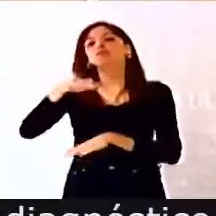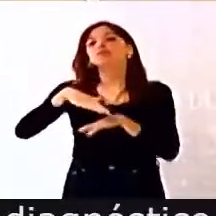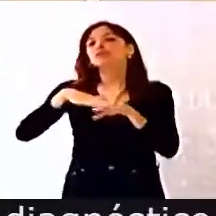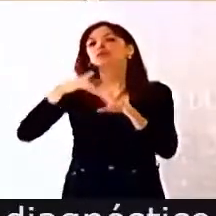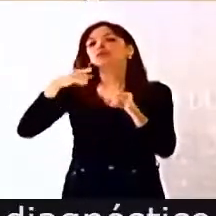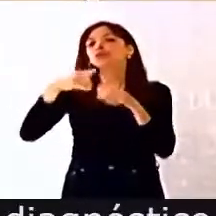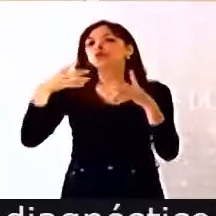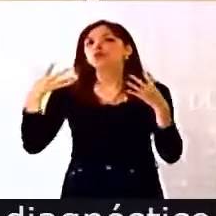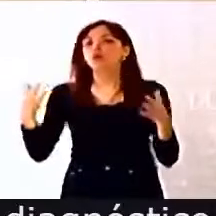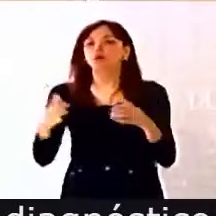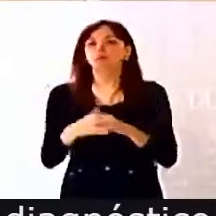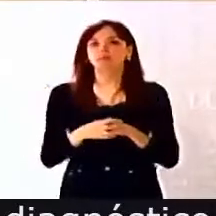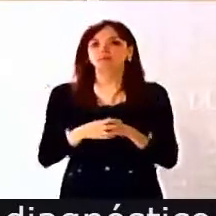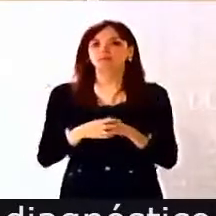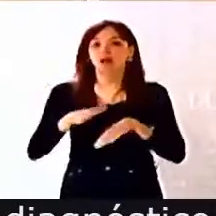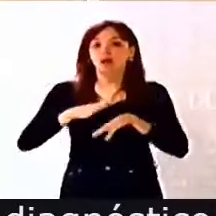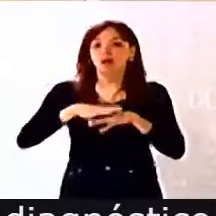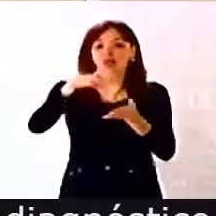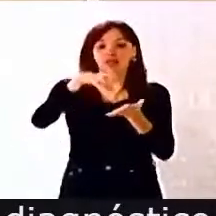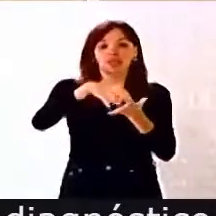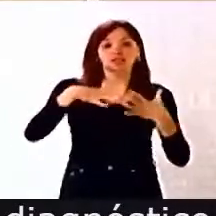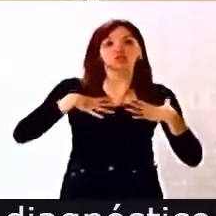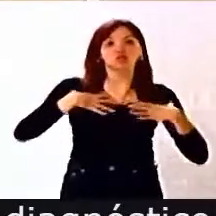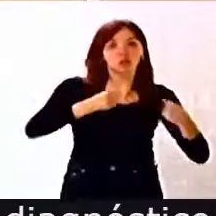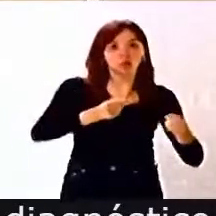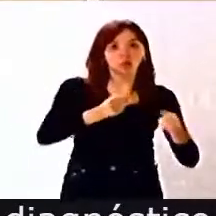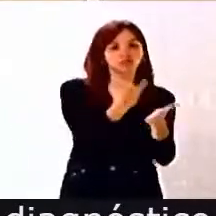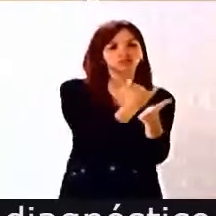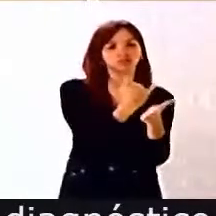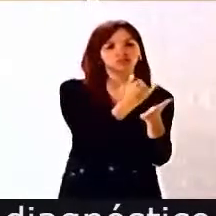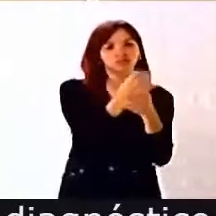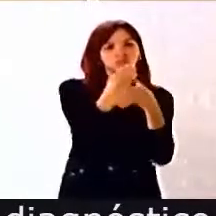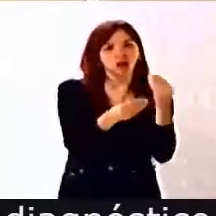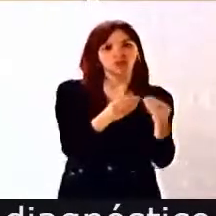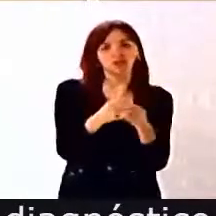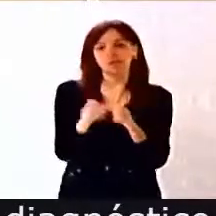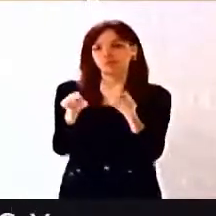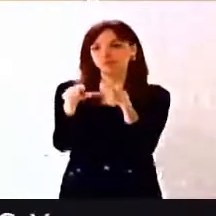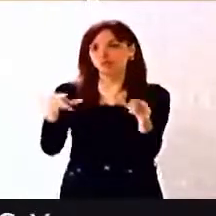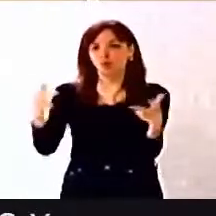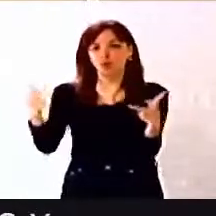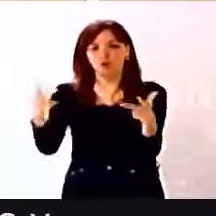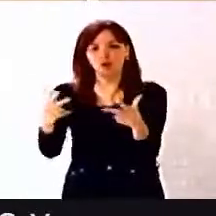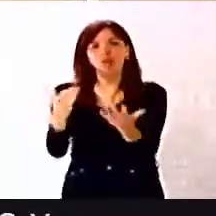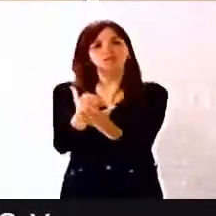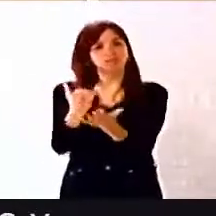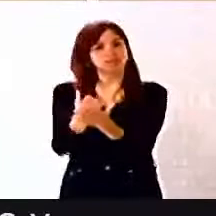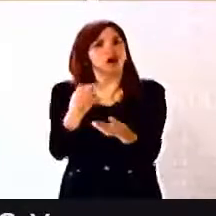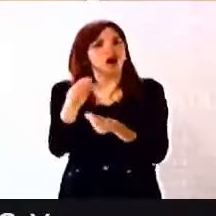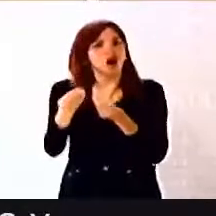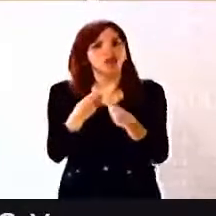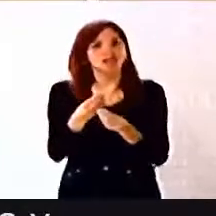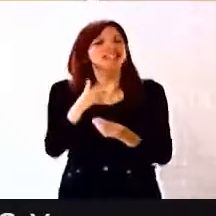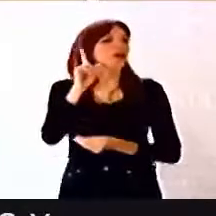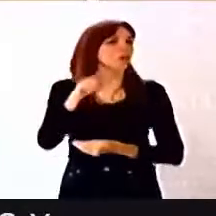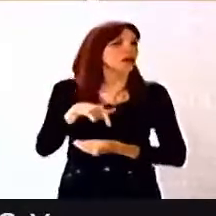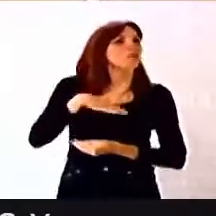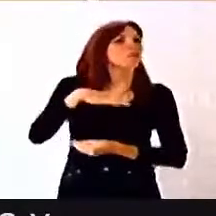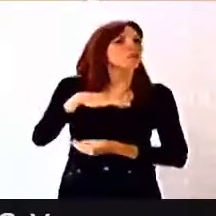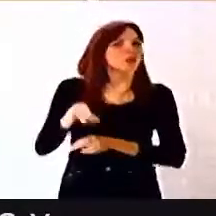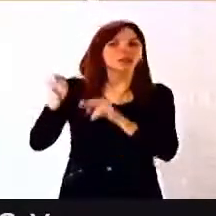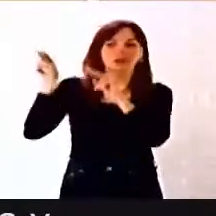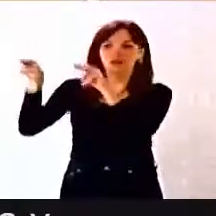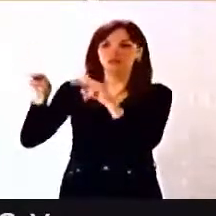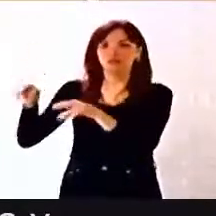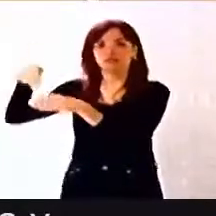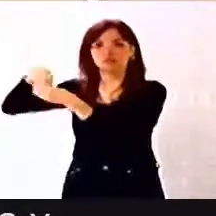primaria, en centros de urgencia y probablemente los llevemos también a los centros sociosanitarios